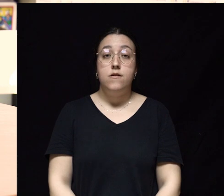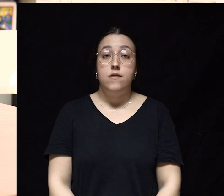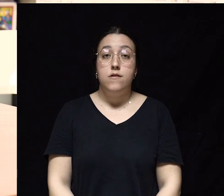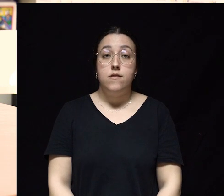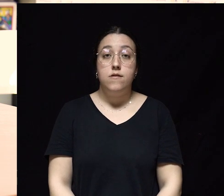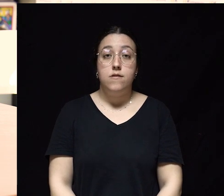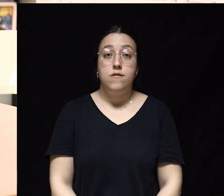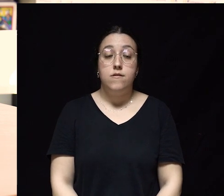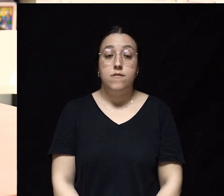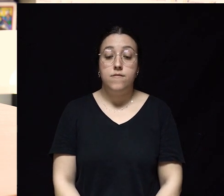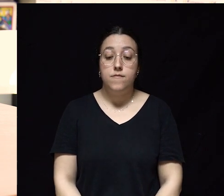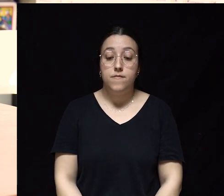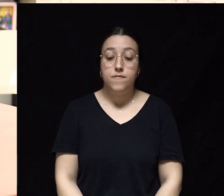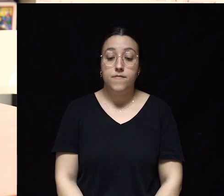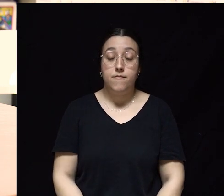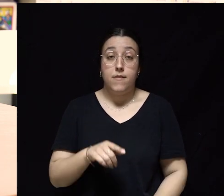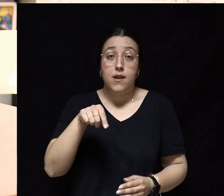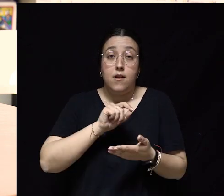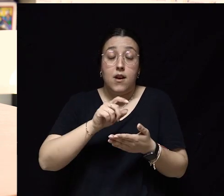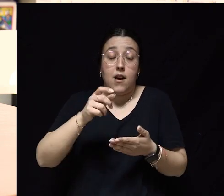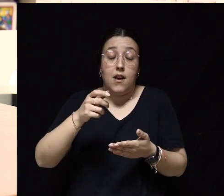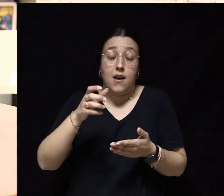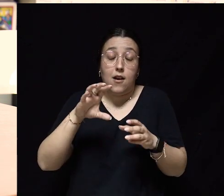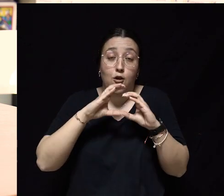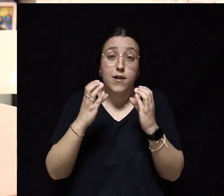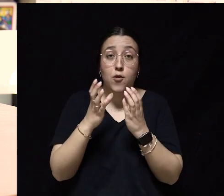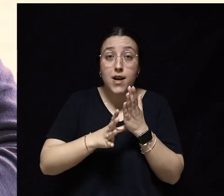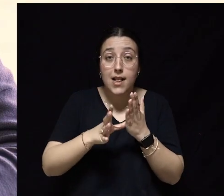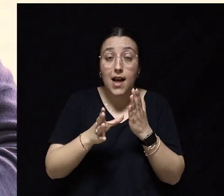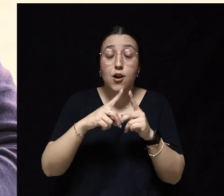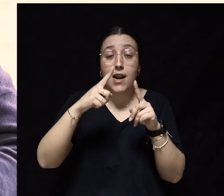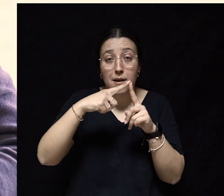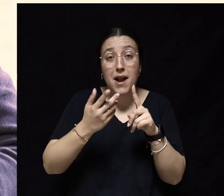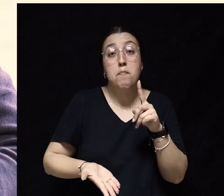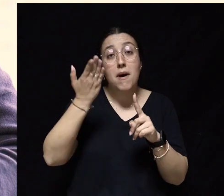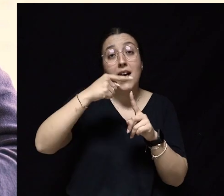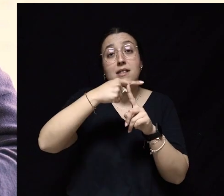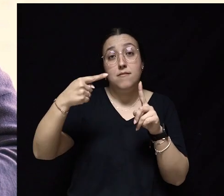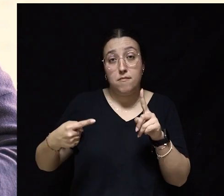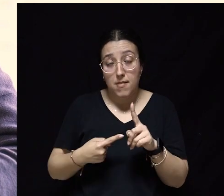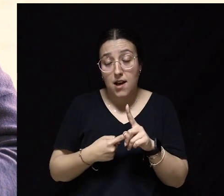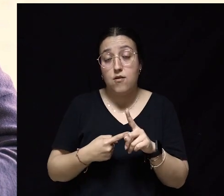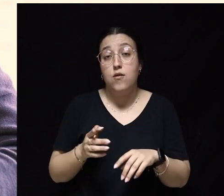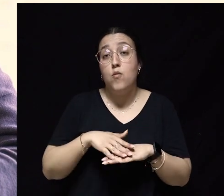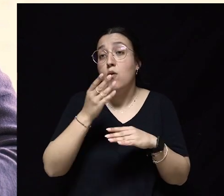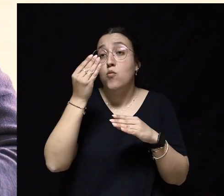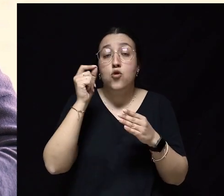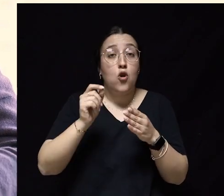a un nivel que no se conocía en muchos años, en este colectivo es muchísimo